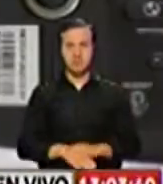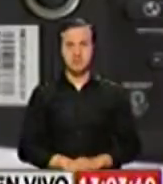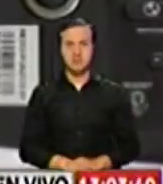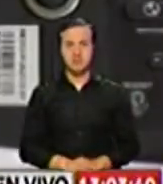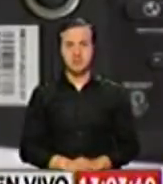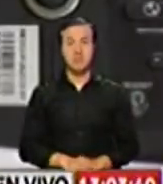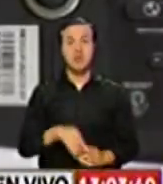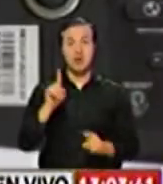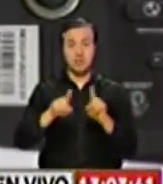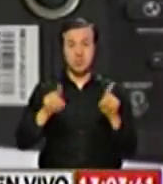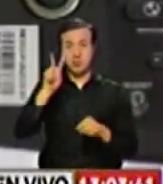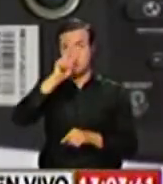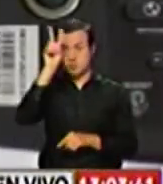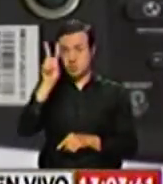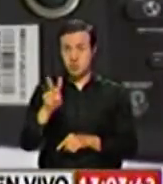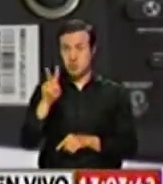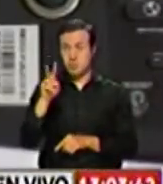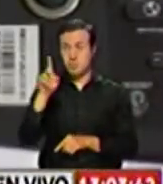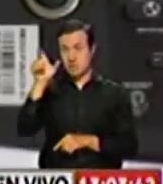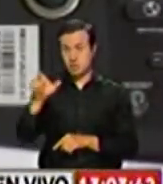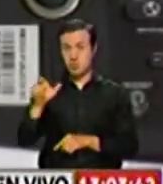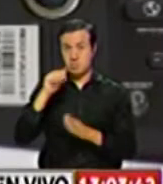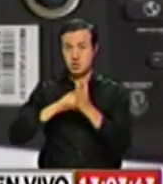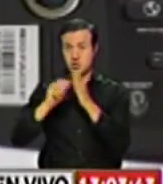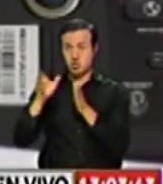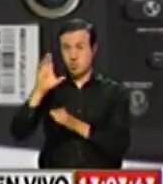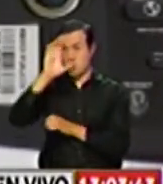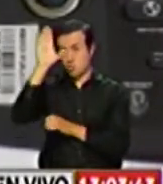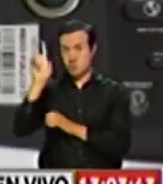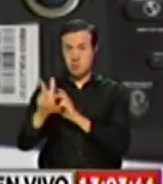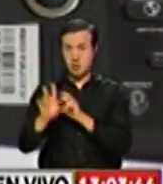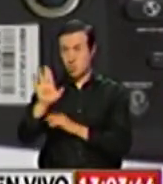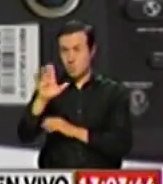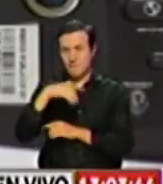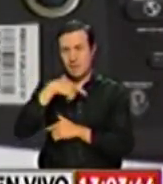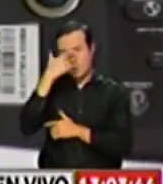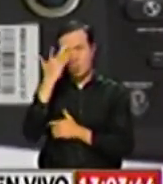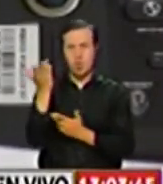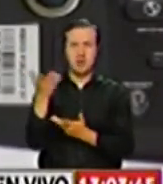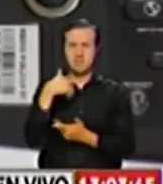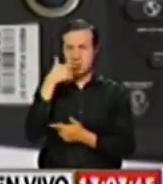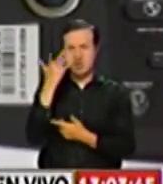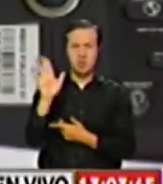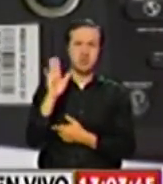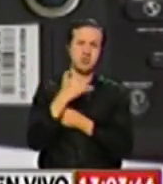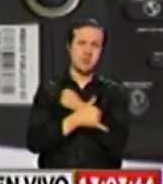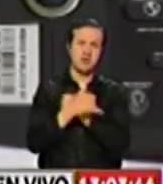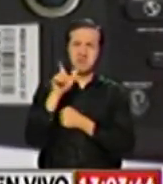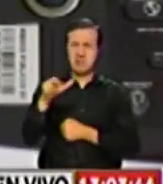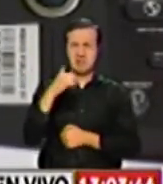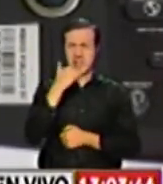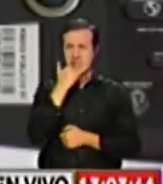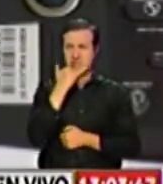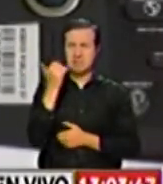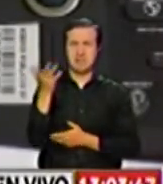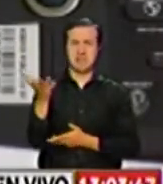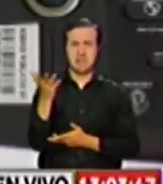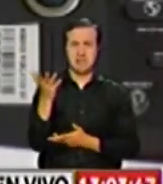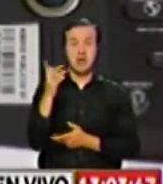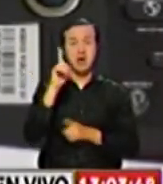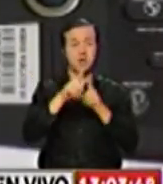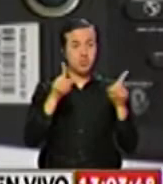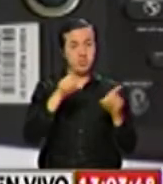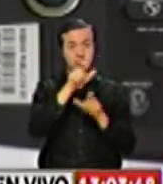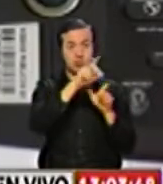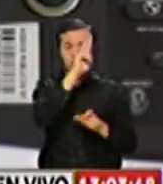hay venezolanos como el señor Rodríguez que sin duda avergüenzan a su país. Hay venezolanos como él que avergüenzan a su país y hay